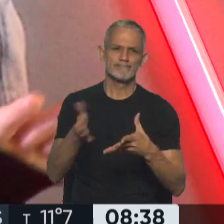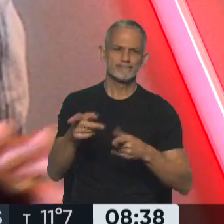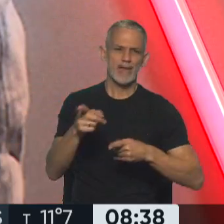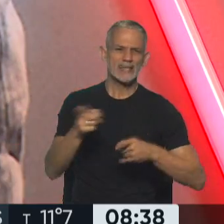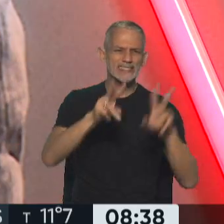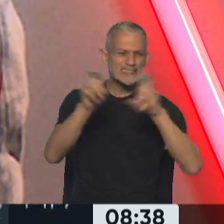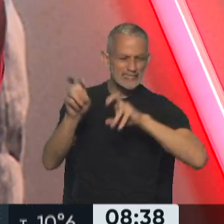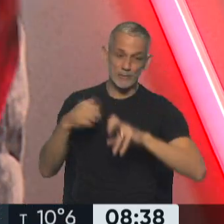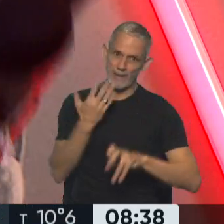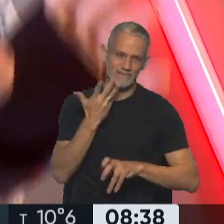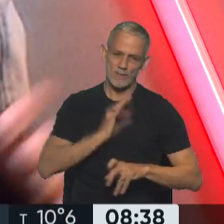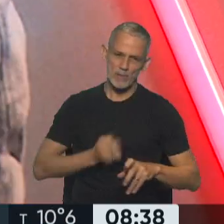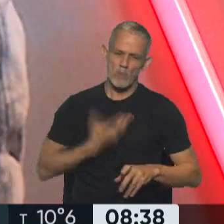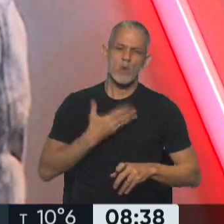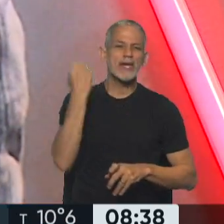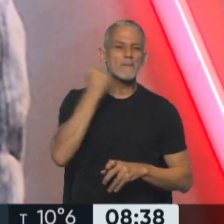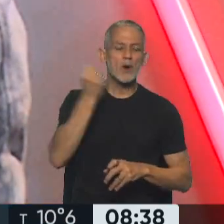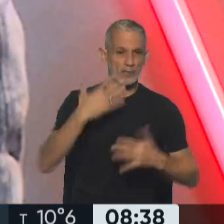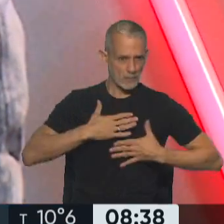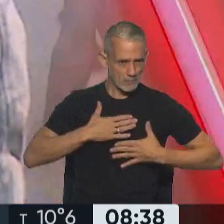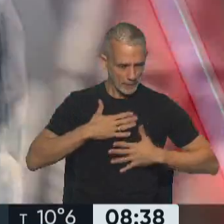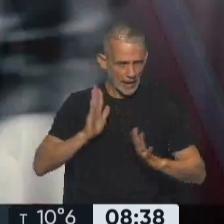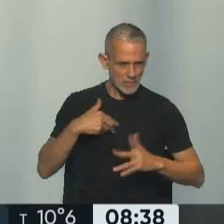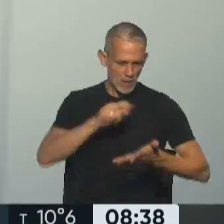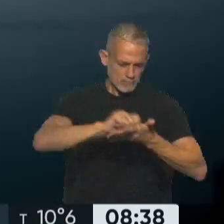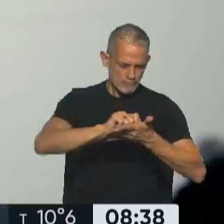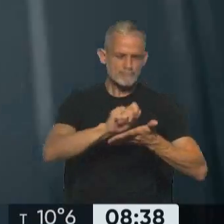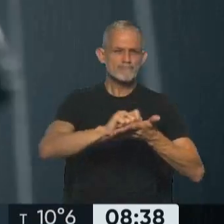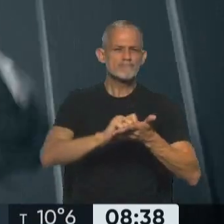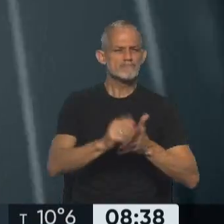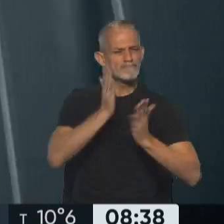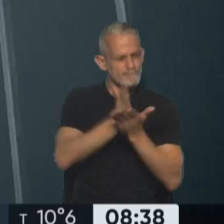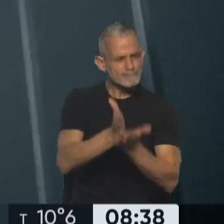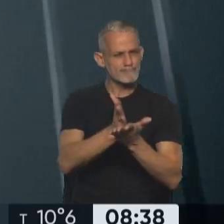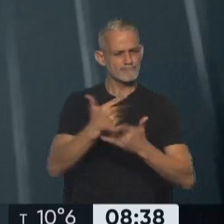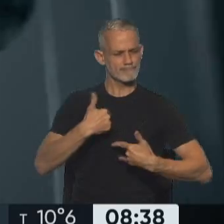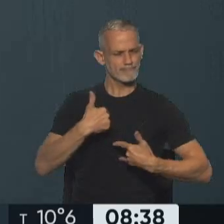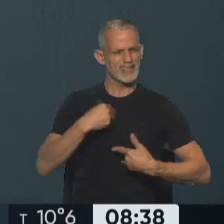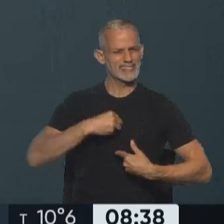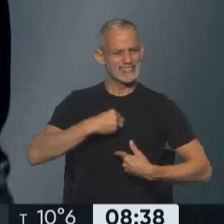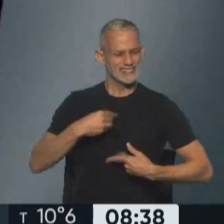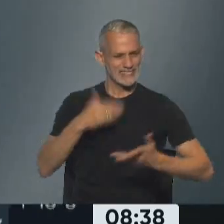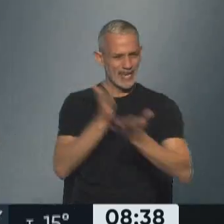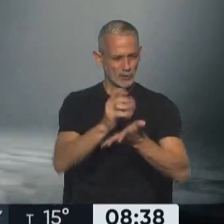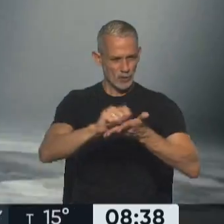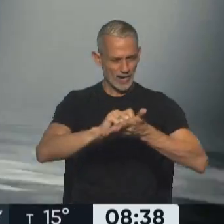de temáticas que sean importantes para sí mismos y que para poder serle fiel a lo que uno siente.